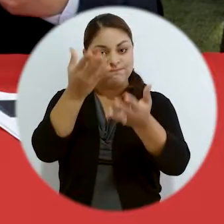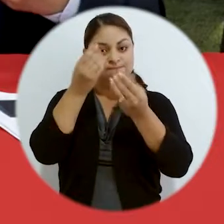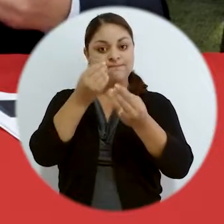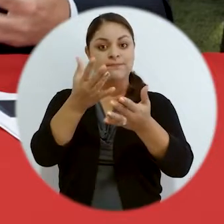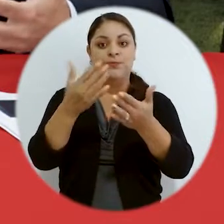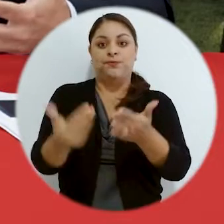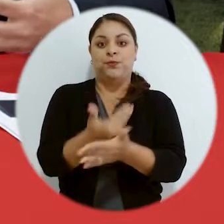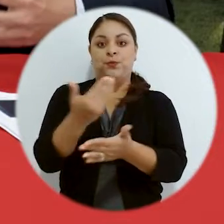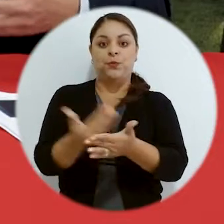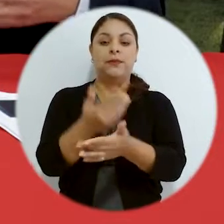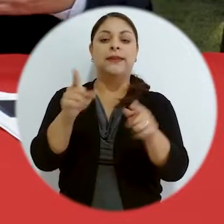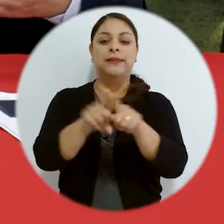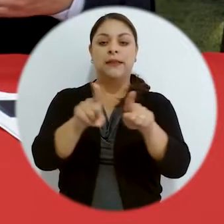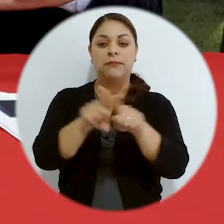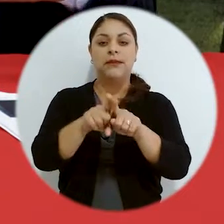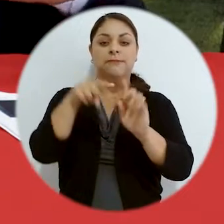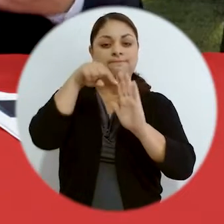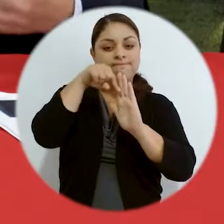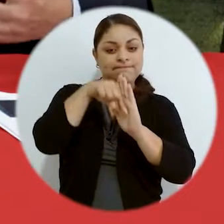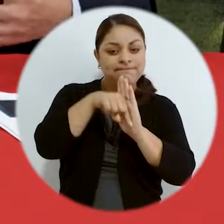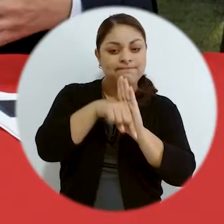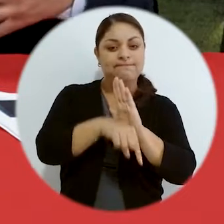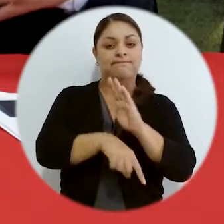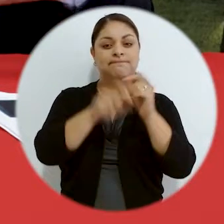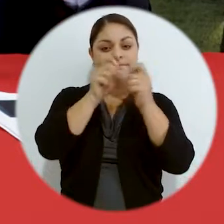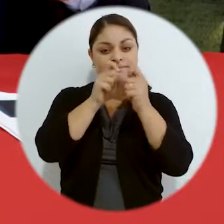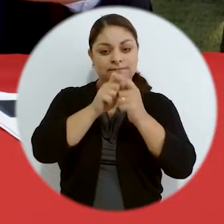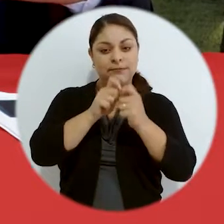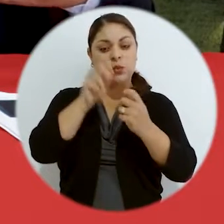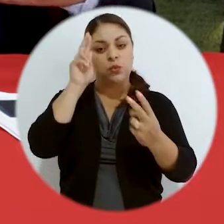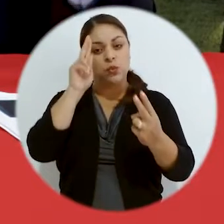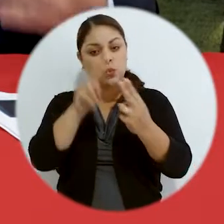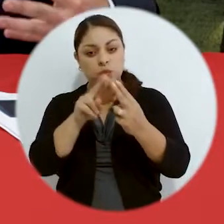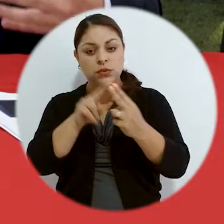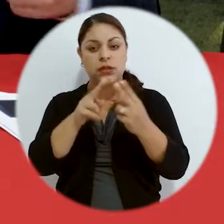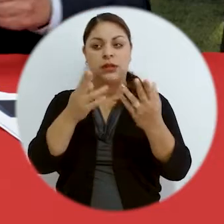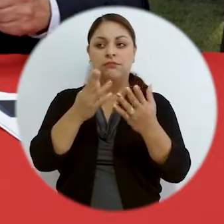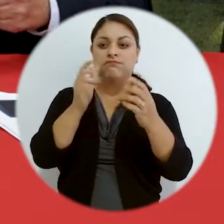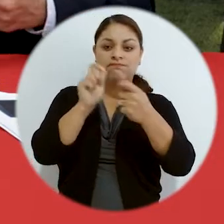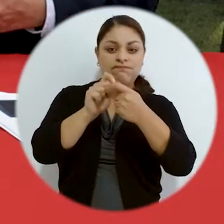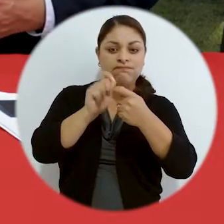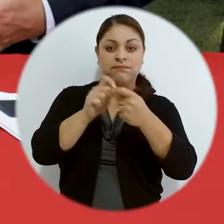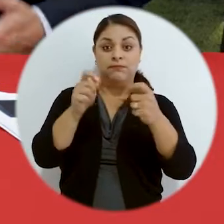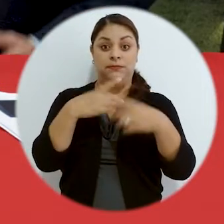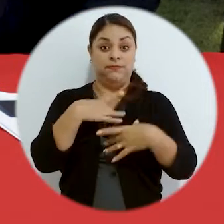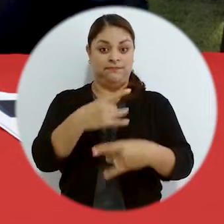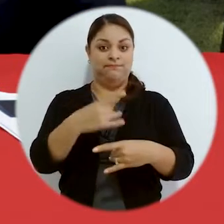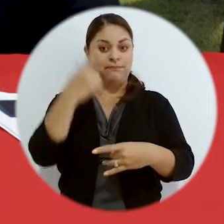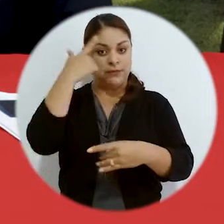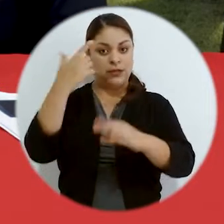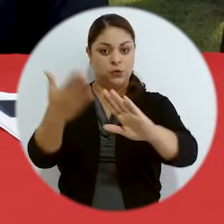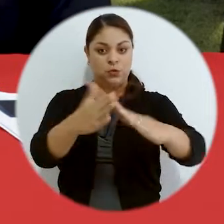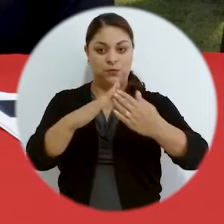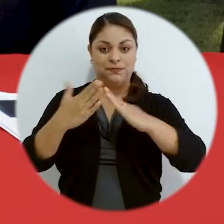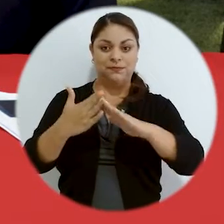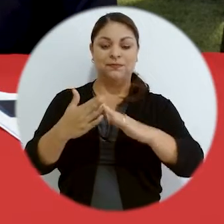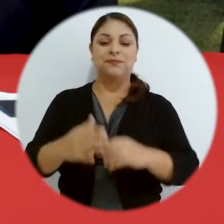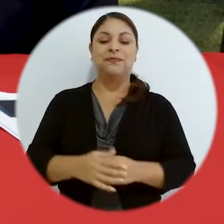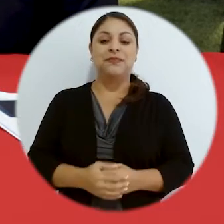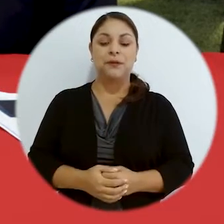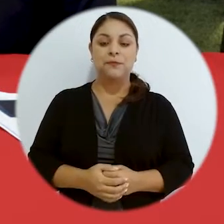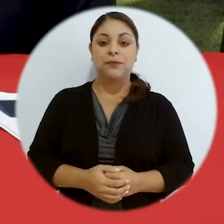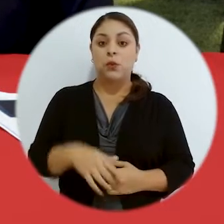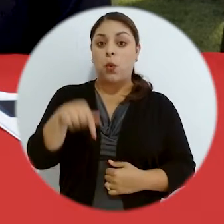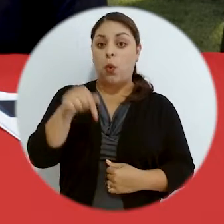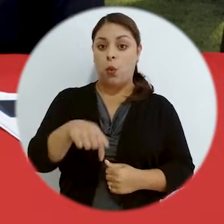podamos interpretar. El objetivo es poder adentrarnos, conocer en detalle ciertas temáticas que son de interés de la ciudadanía. Y